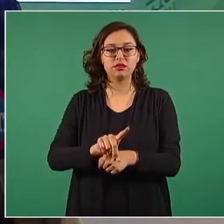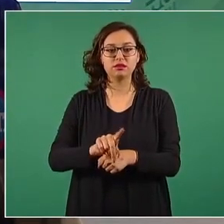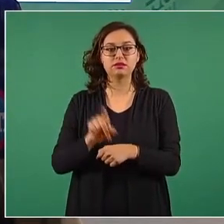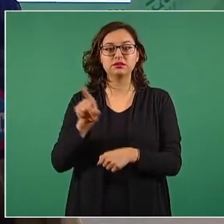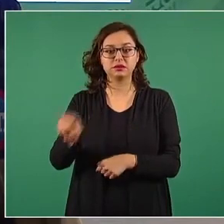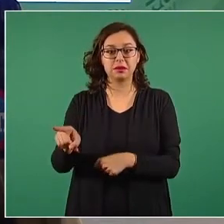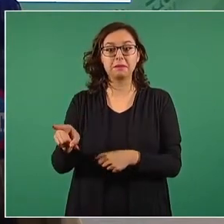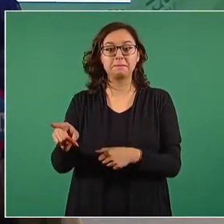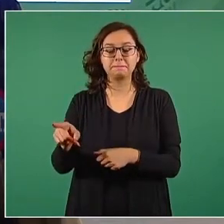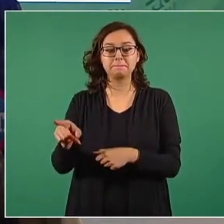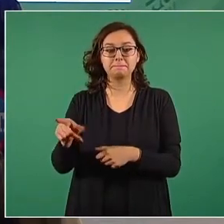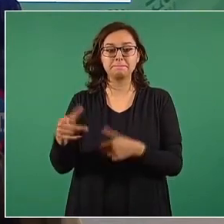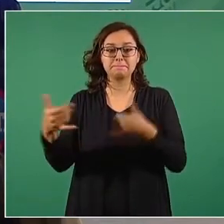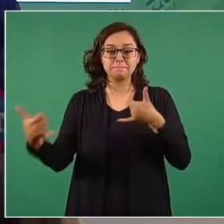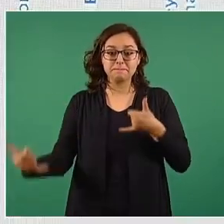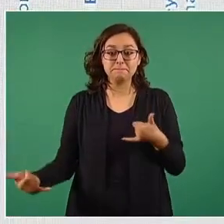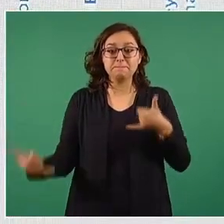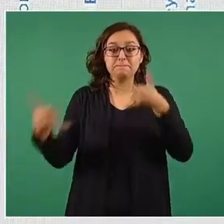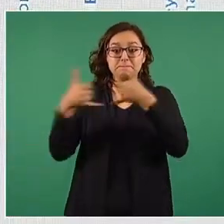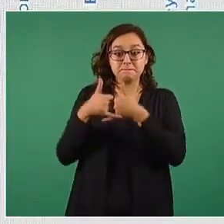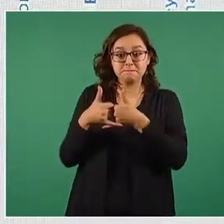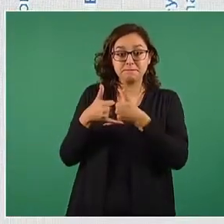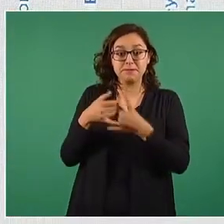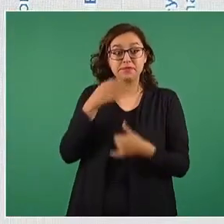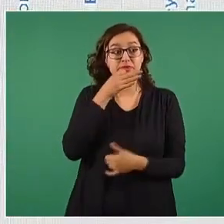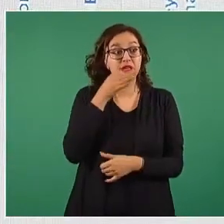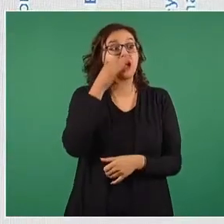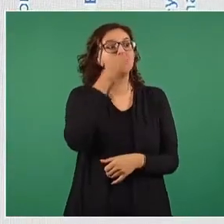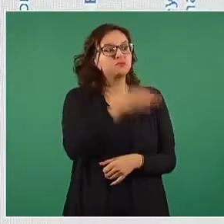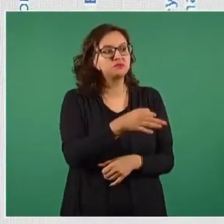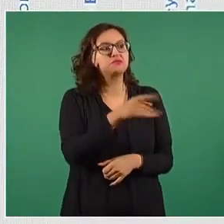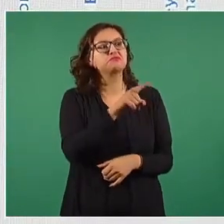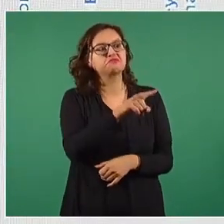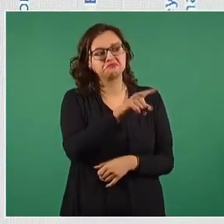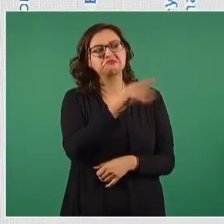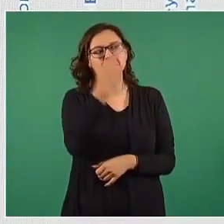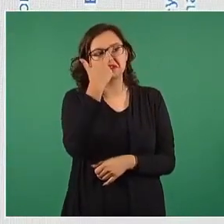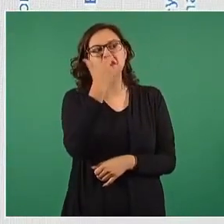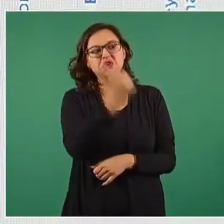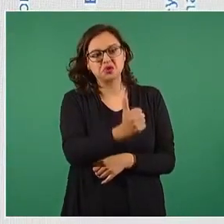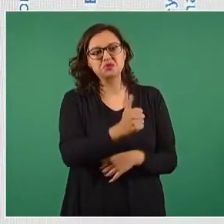pide hablar por teléfono y me dice: nada más le hablo para decirle que tiene razón.